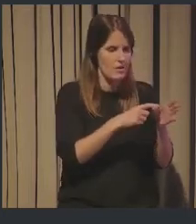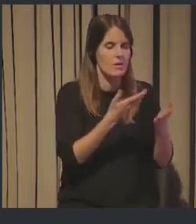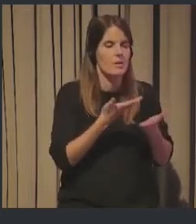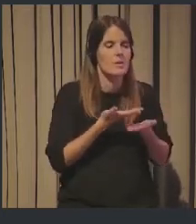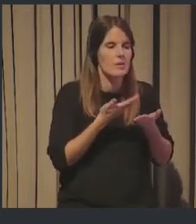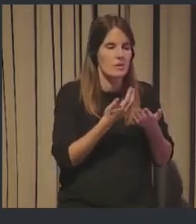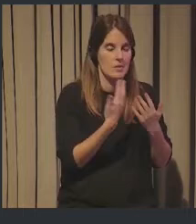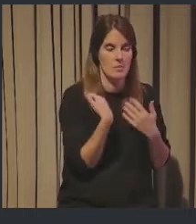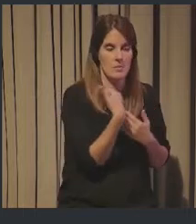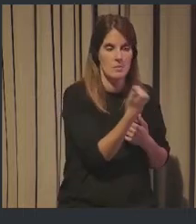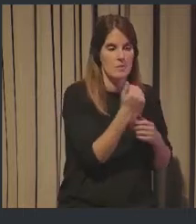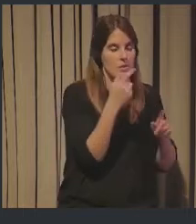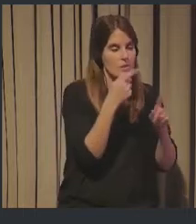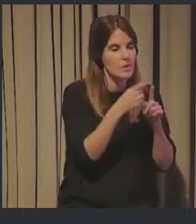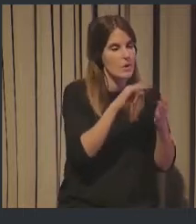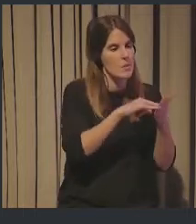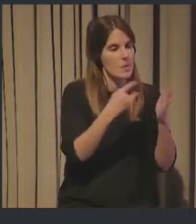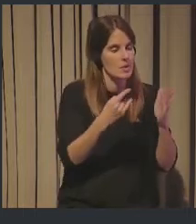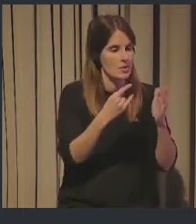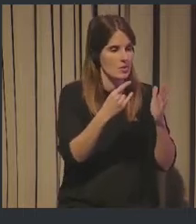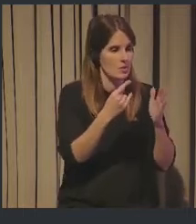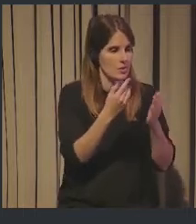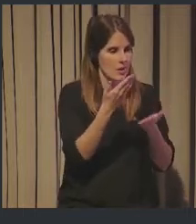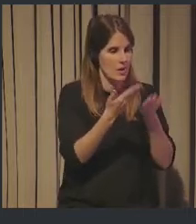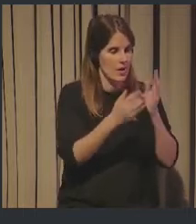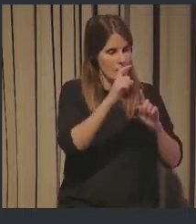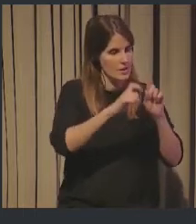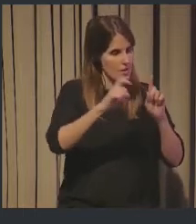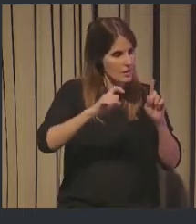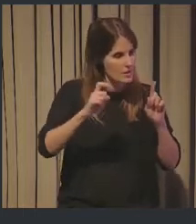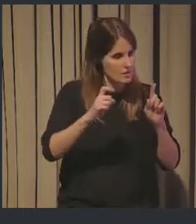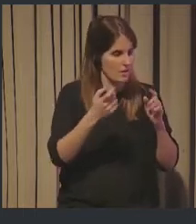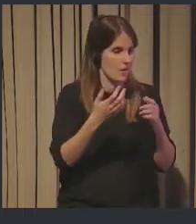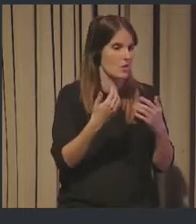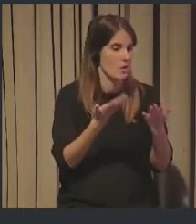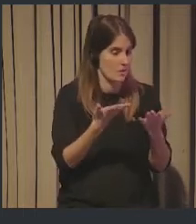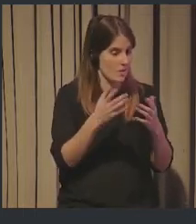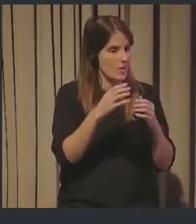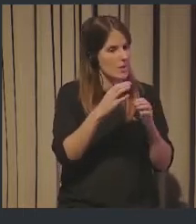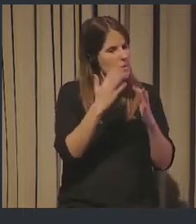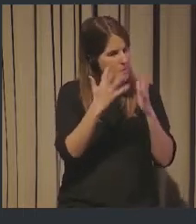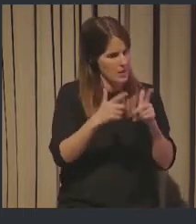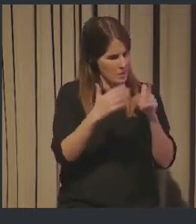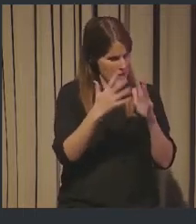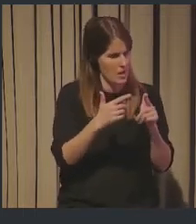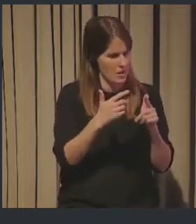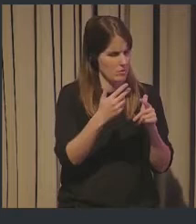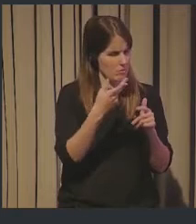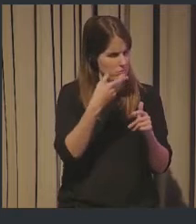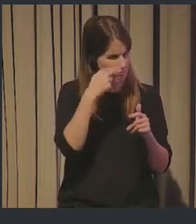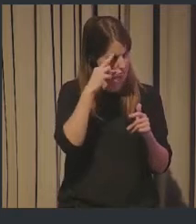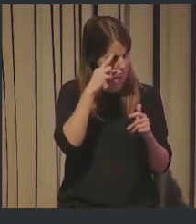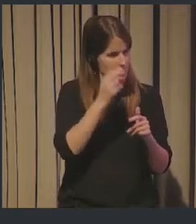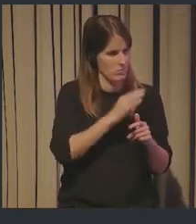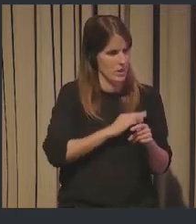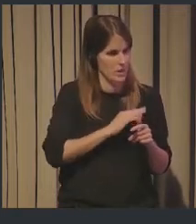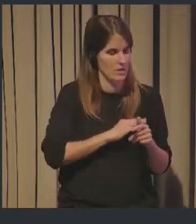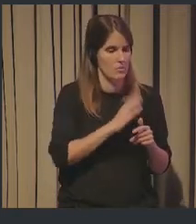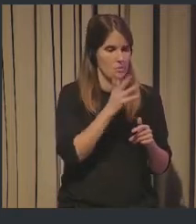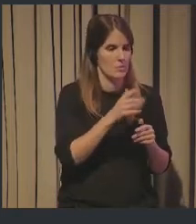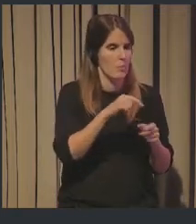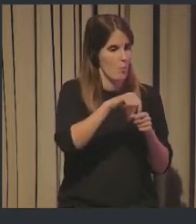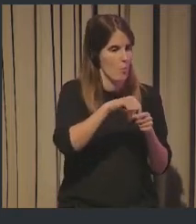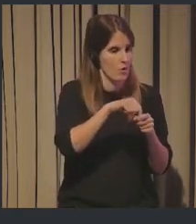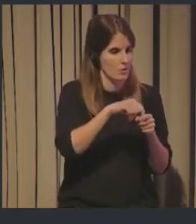de investigación y estadística, ya que había estudiado más matemáticas que la mayoría de los sociólogos, y me dieron este puesto en